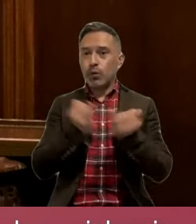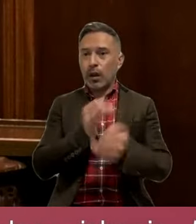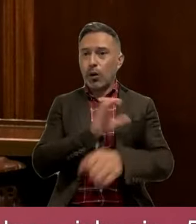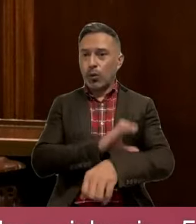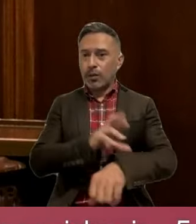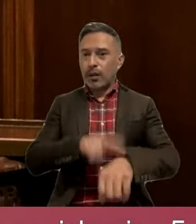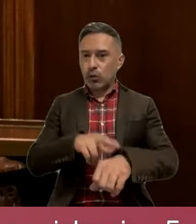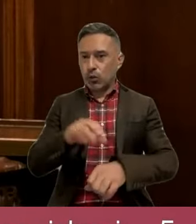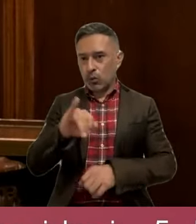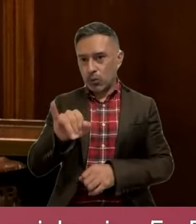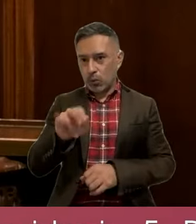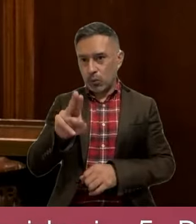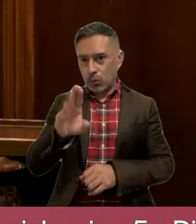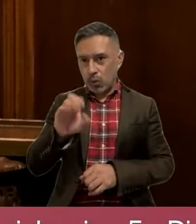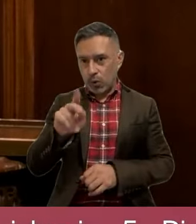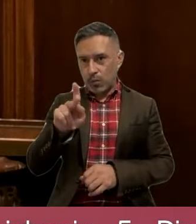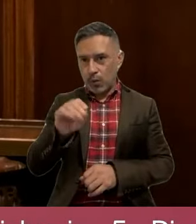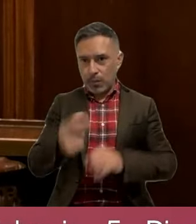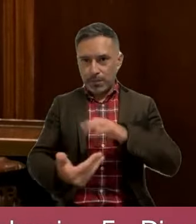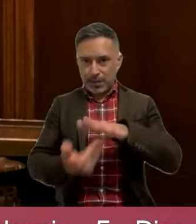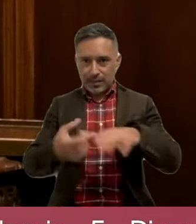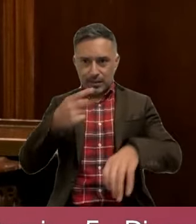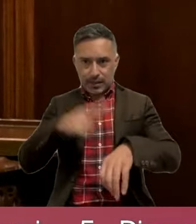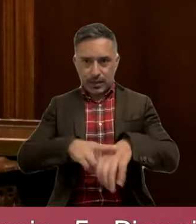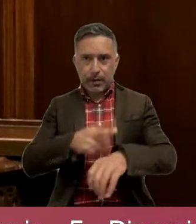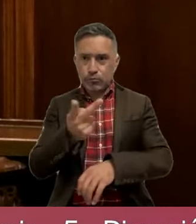Política y a la mesa directiva esta oportunidad,